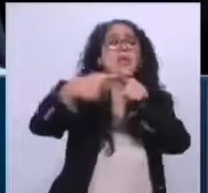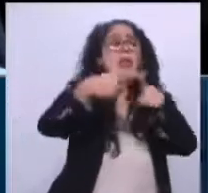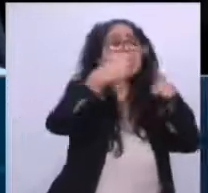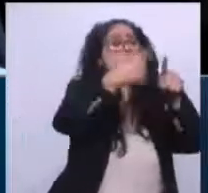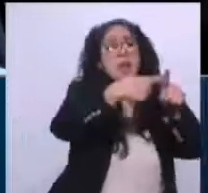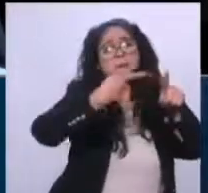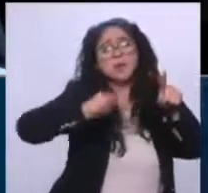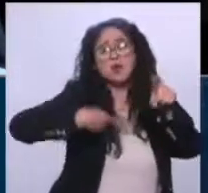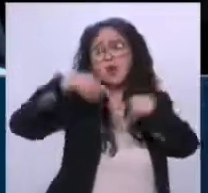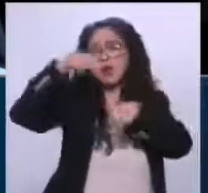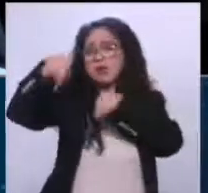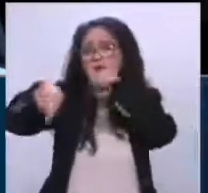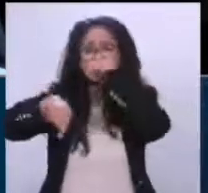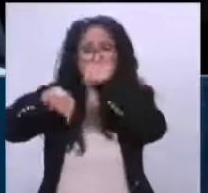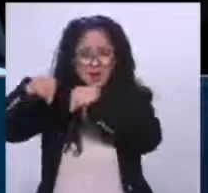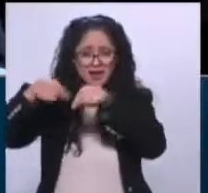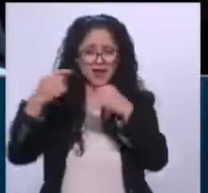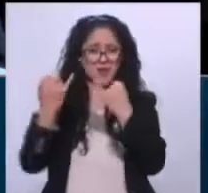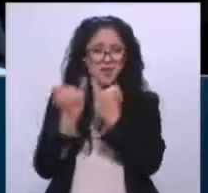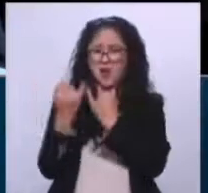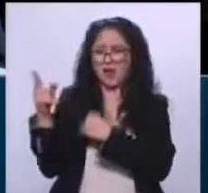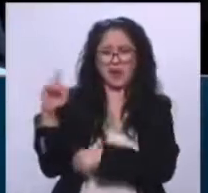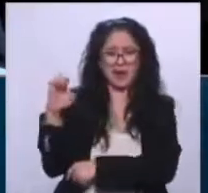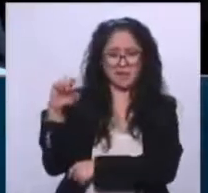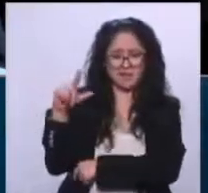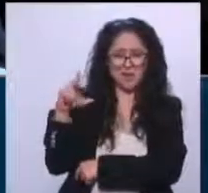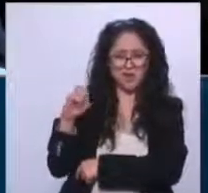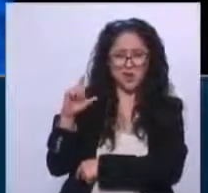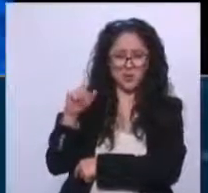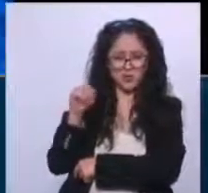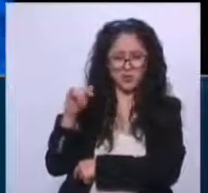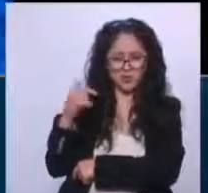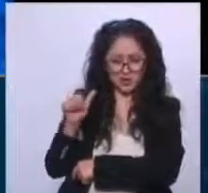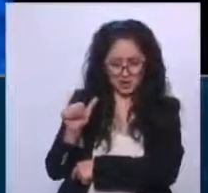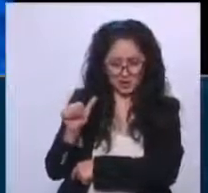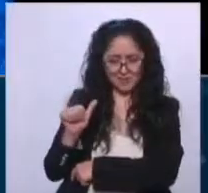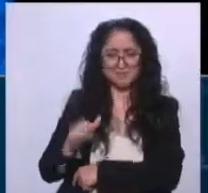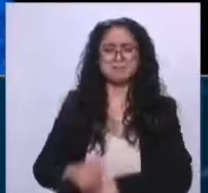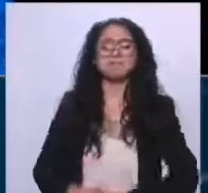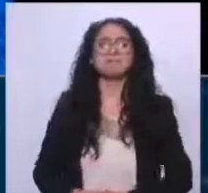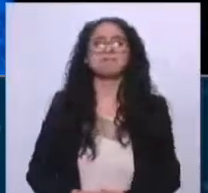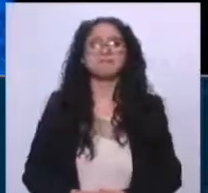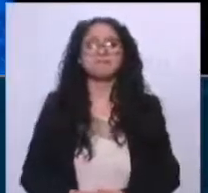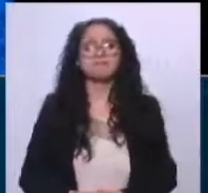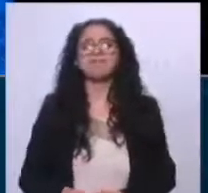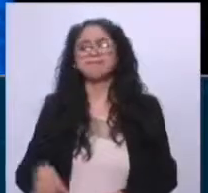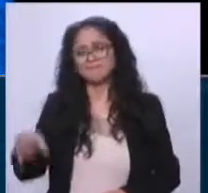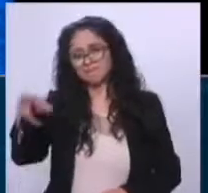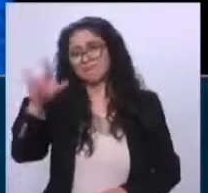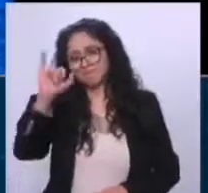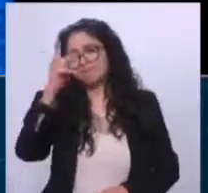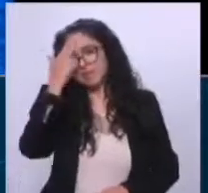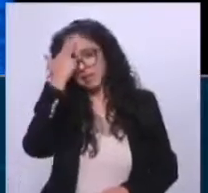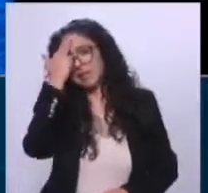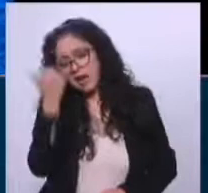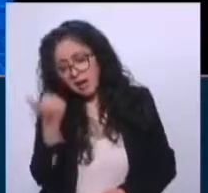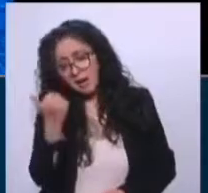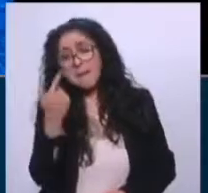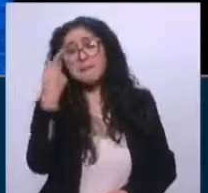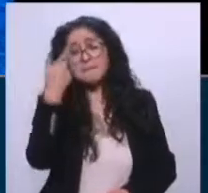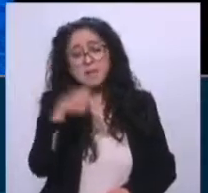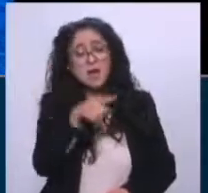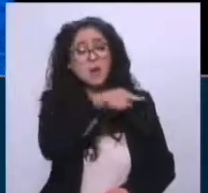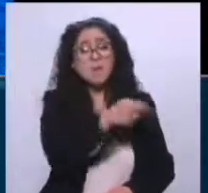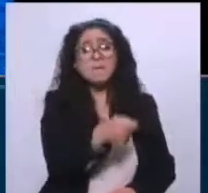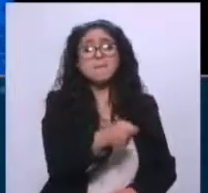solución alterna, esa es una de las diferencias esenciales, ¿no? En caso de criterio de oportunidad, bueno, podría optar por denunciar